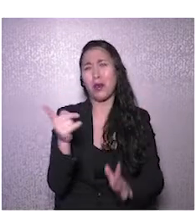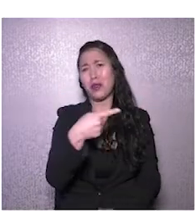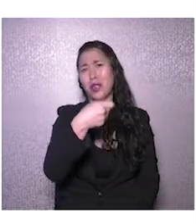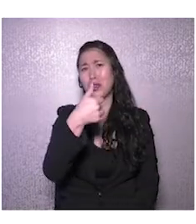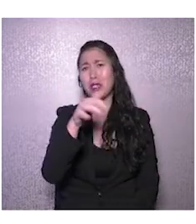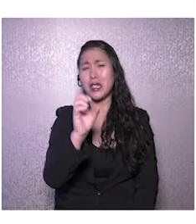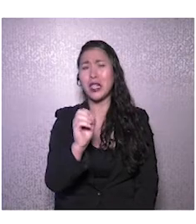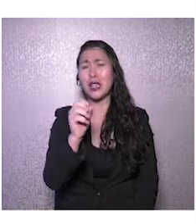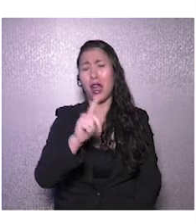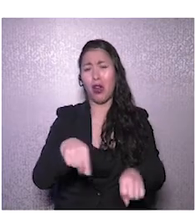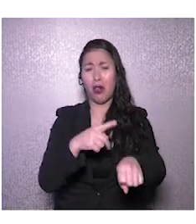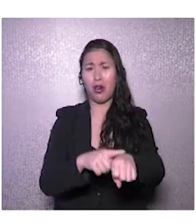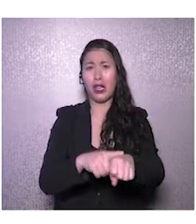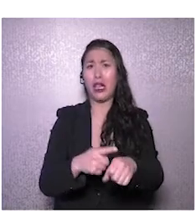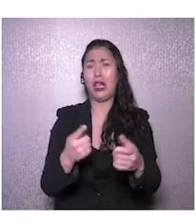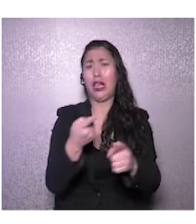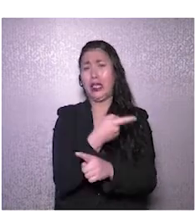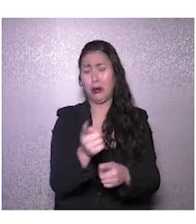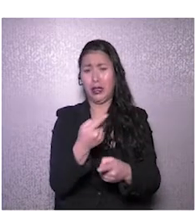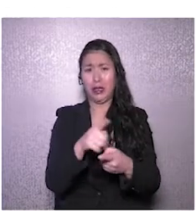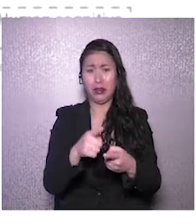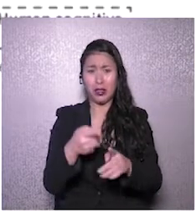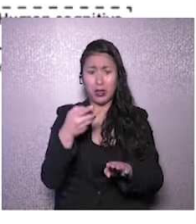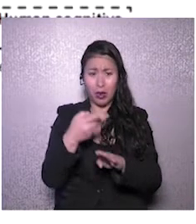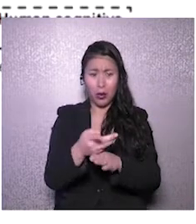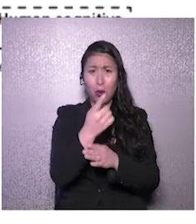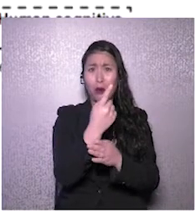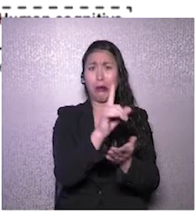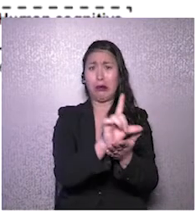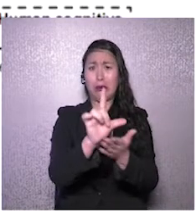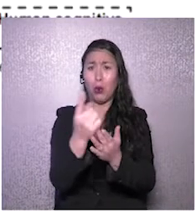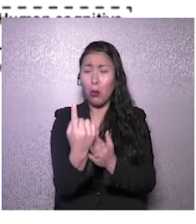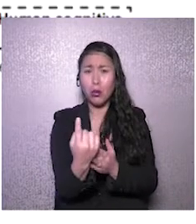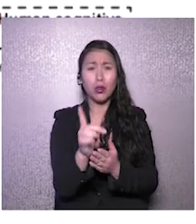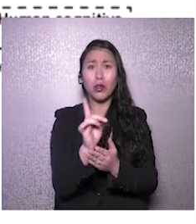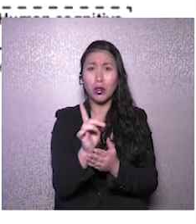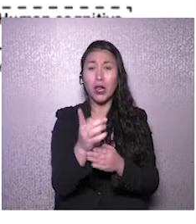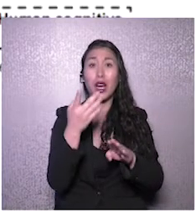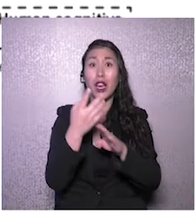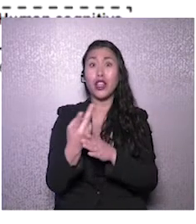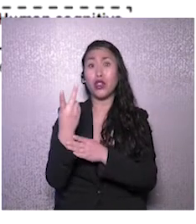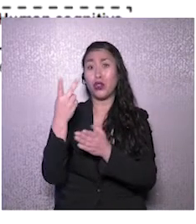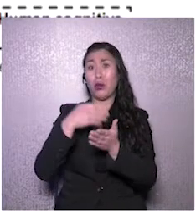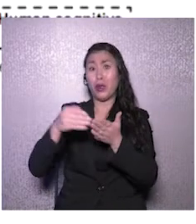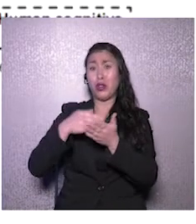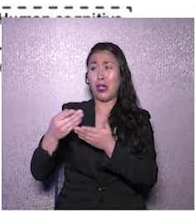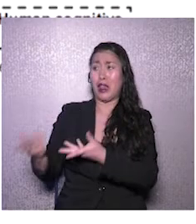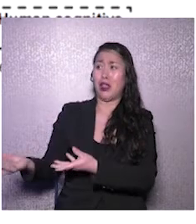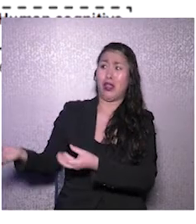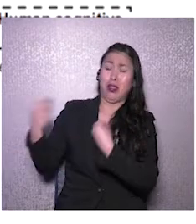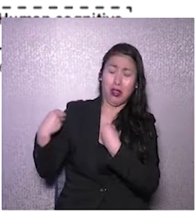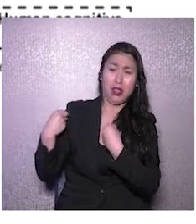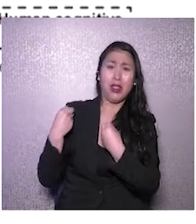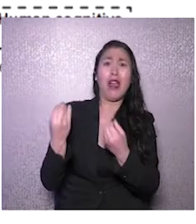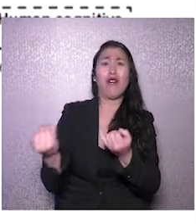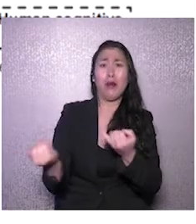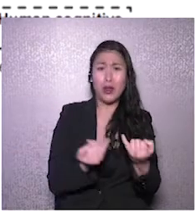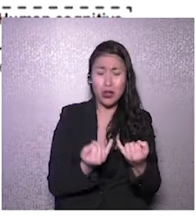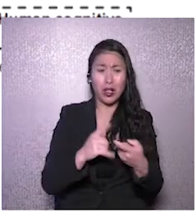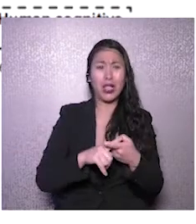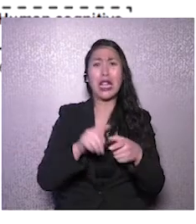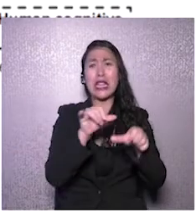Y el paciente ya no tiene 5 o 6 puntos de información, sino que llega aparte con 2 millones de puntos de datos de laboratorio,